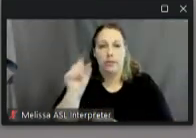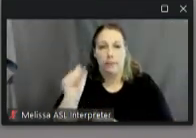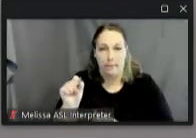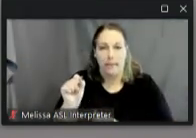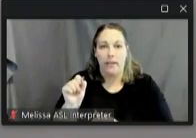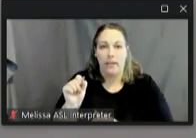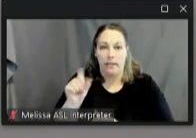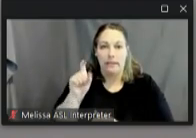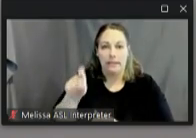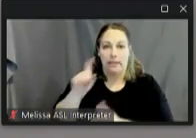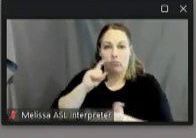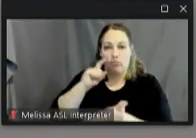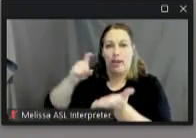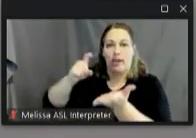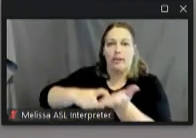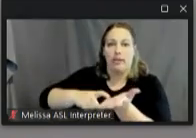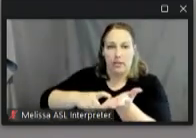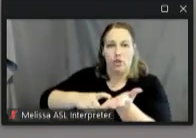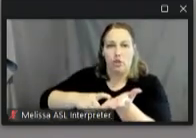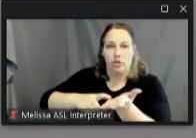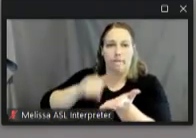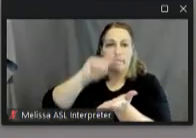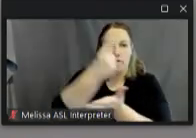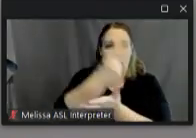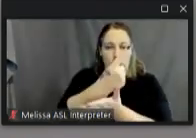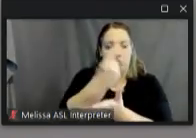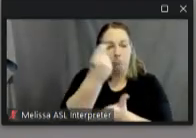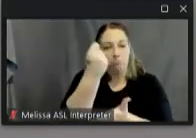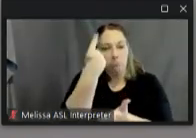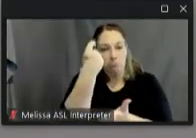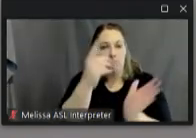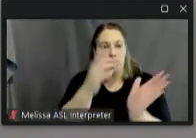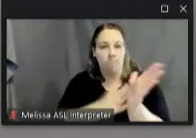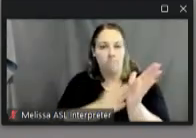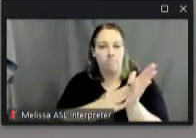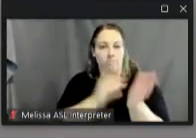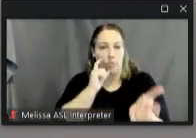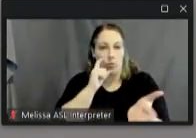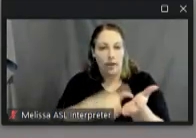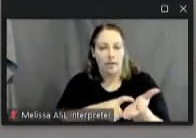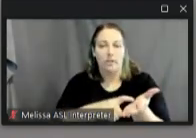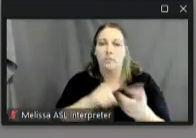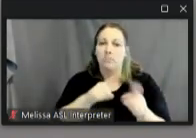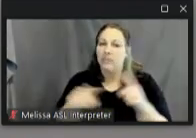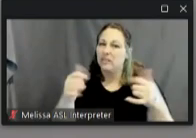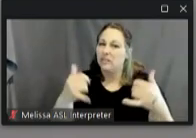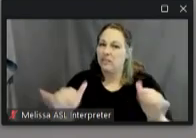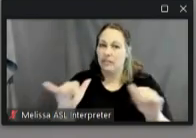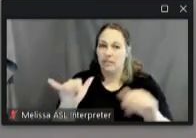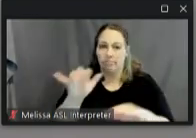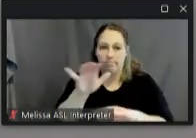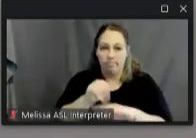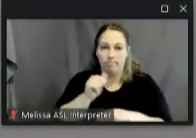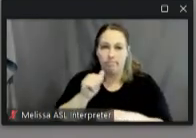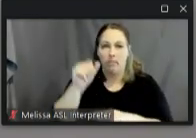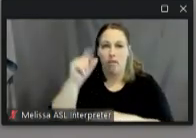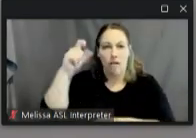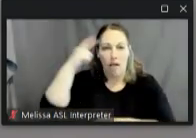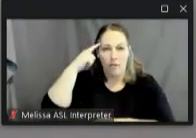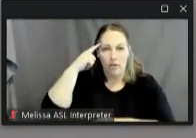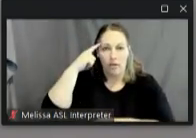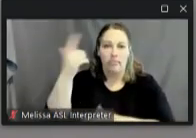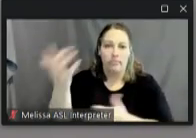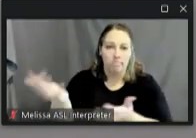un llamado al Estado a que se pueda trabajar en conjunto con sociedad civil y no se nos margine de la toma de